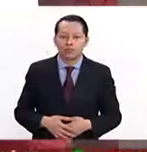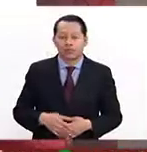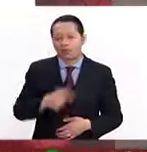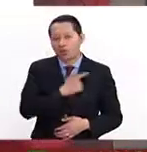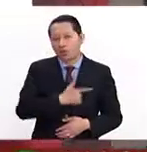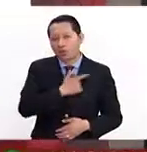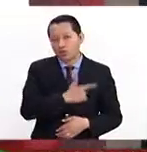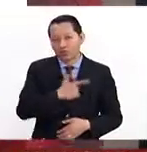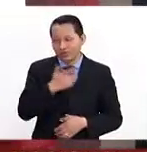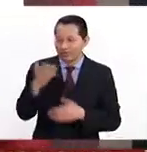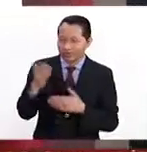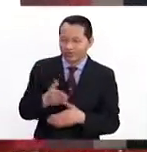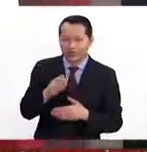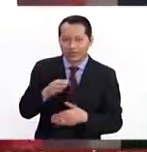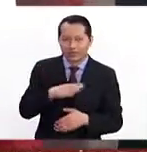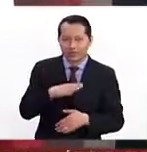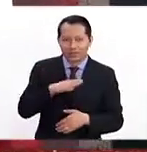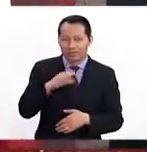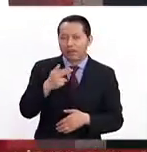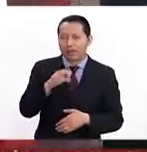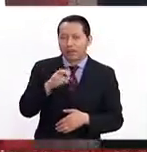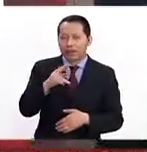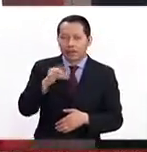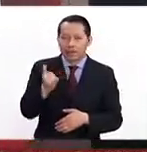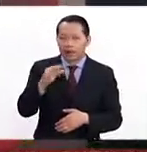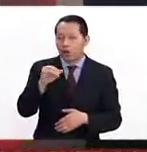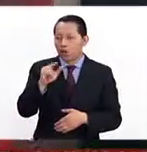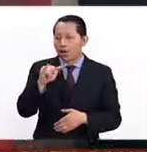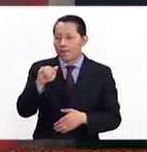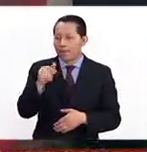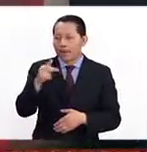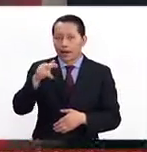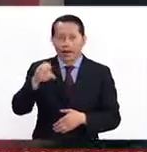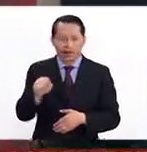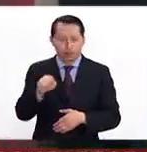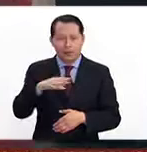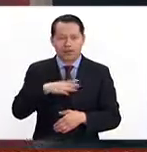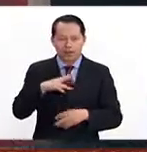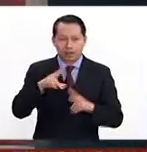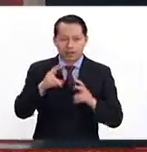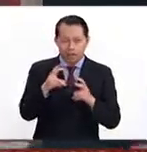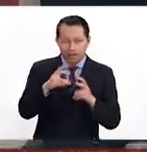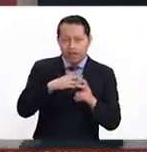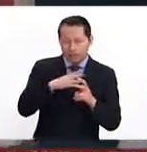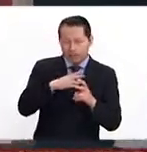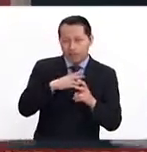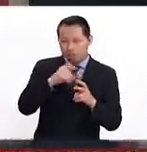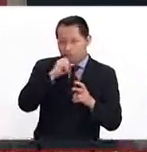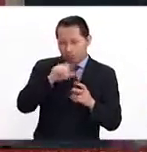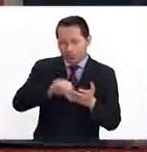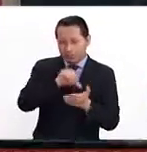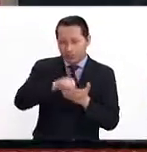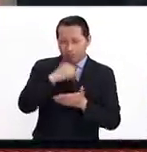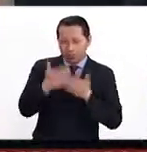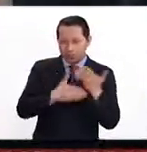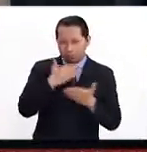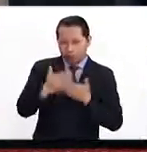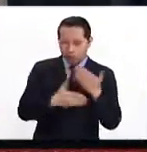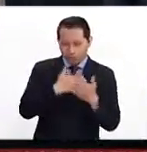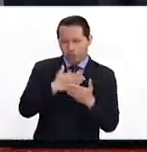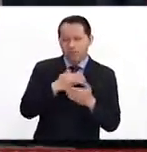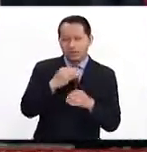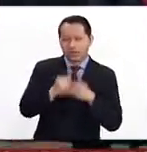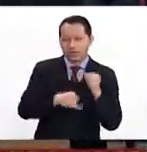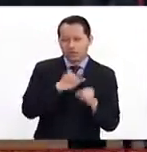Es un gusto que esté con nosotros Ekri Colmenares. Ella es directora general de Asuntos Internacionales del Centro de Estudios Internacionales Gilberto Bosques